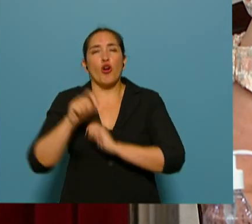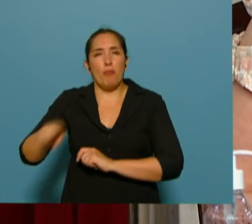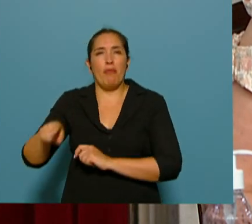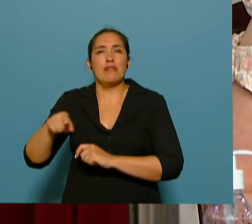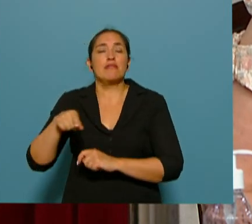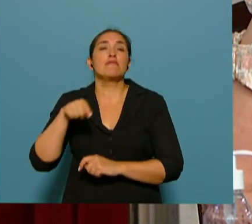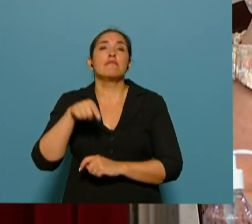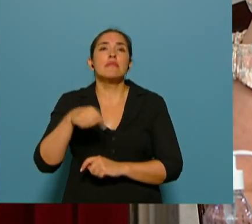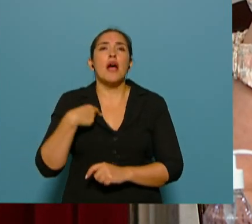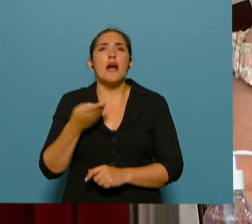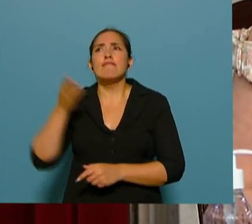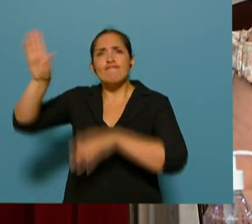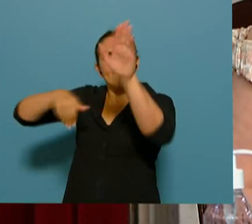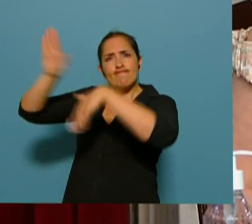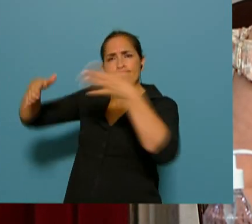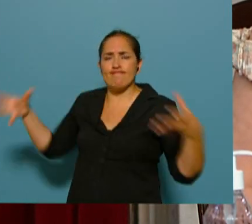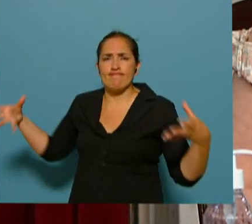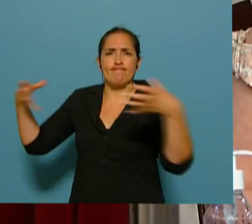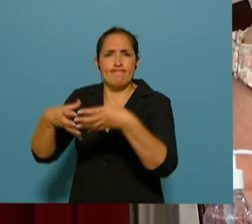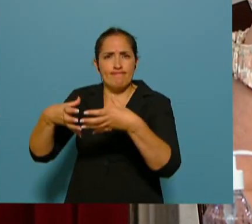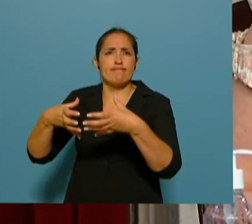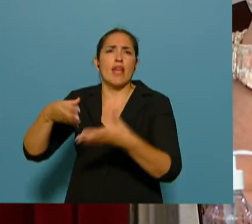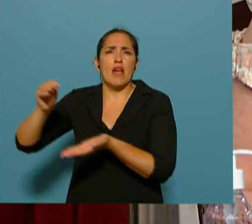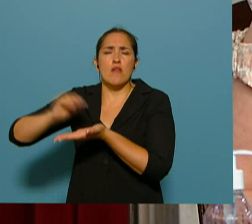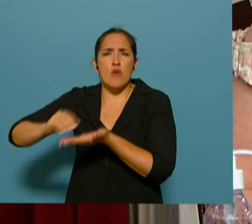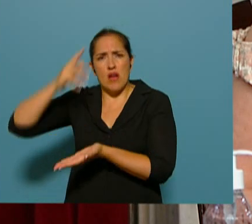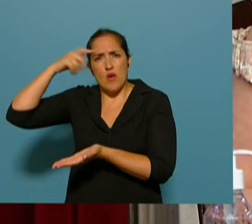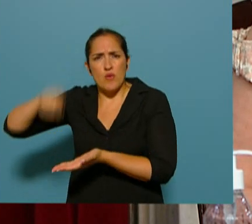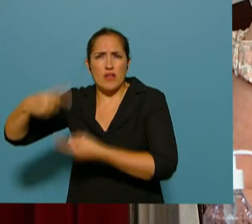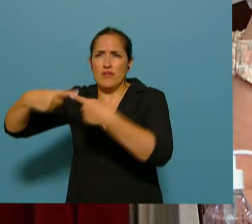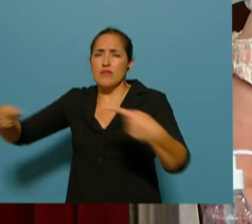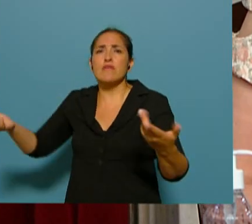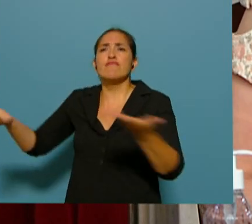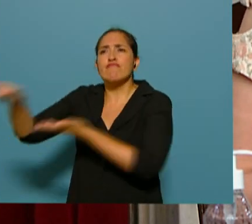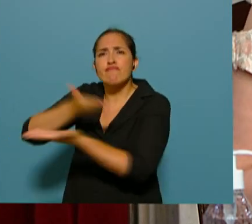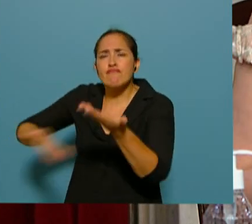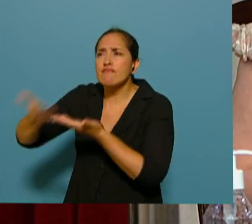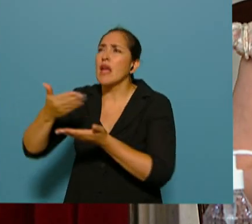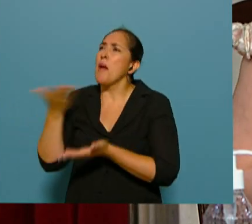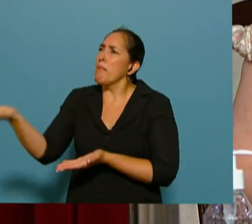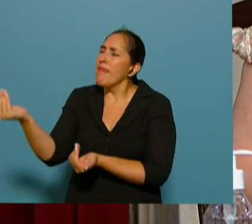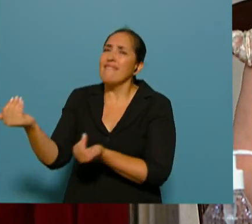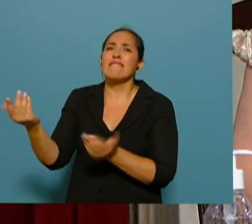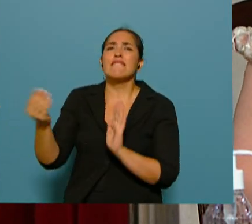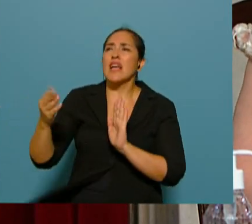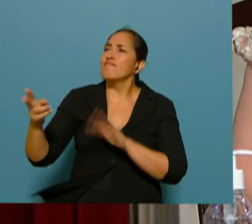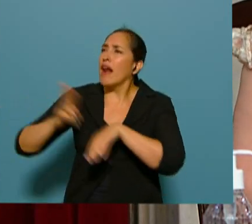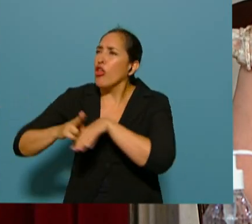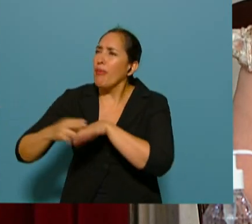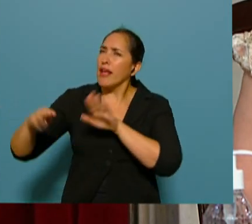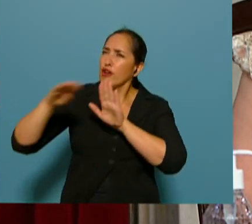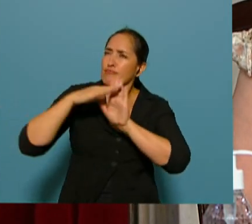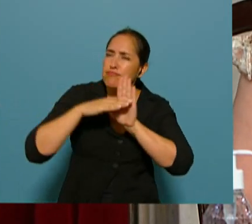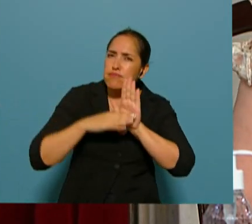a una comisión de juristas de las más diversas procedencias y le solicité una serie de recomendaciones acerca